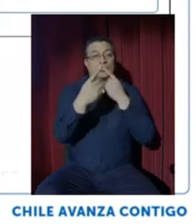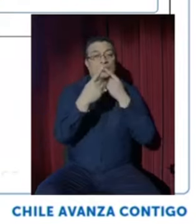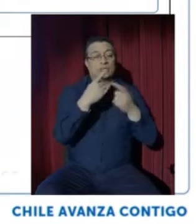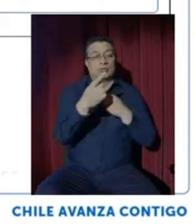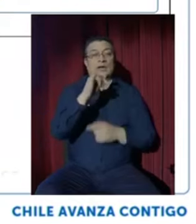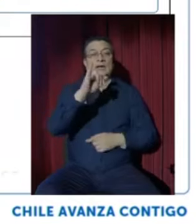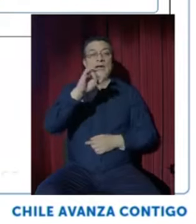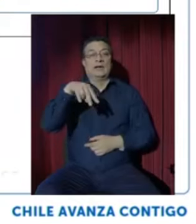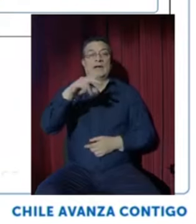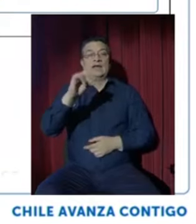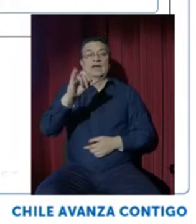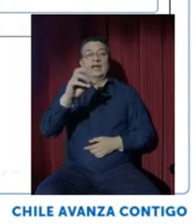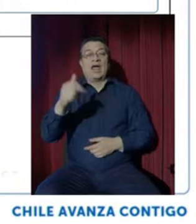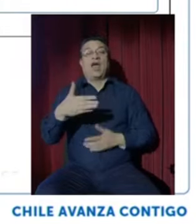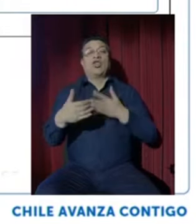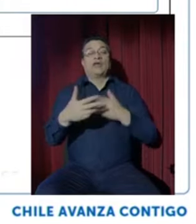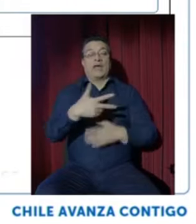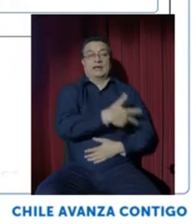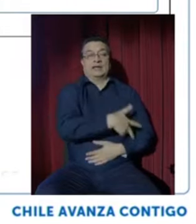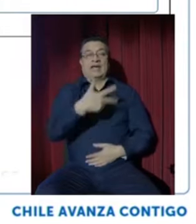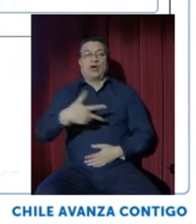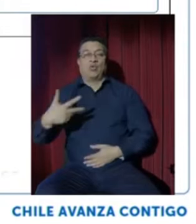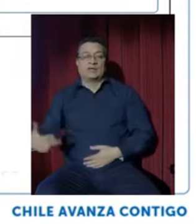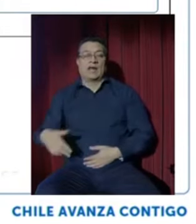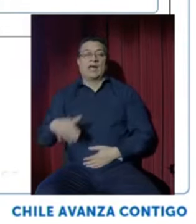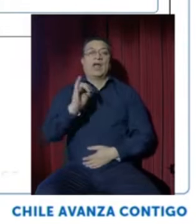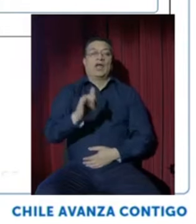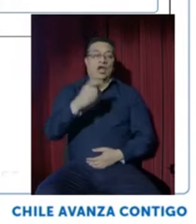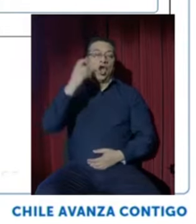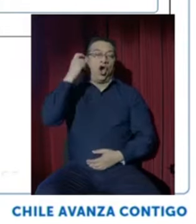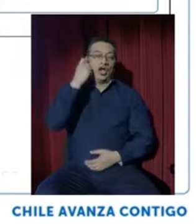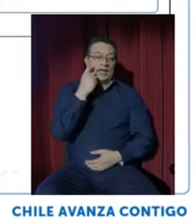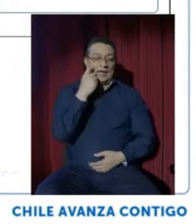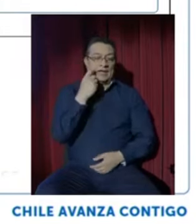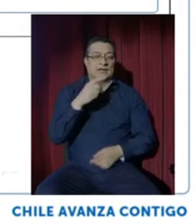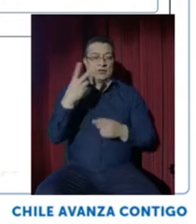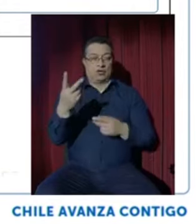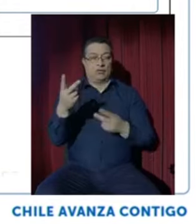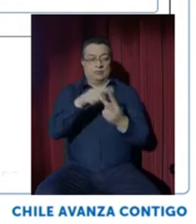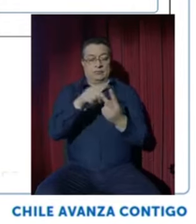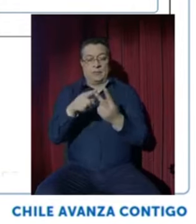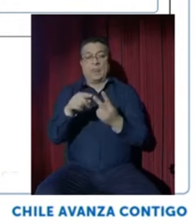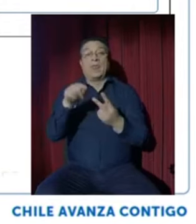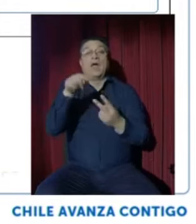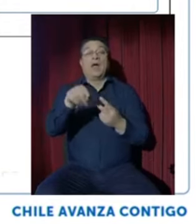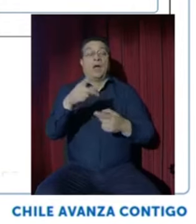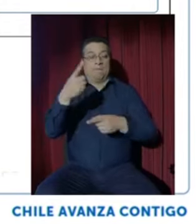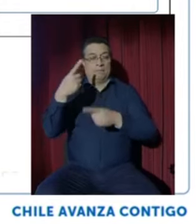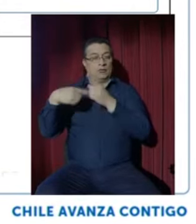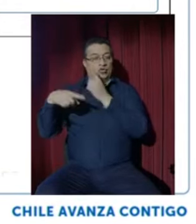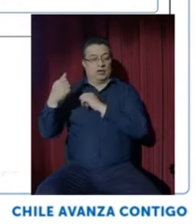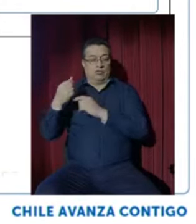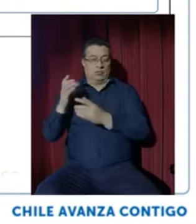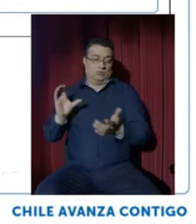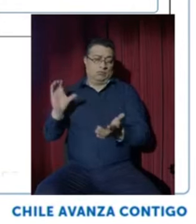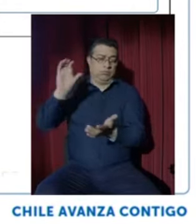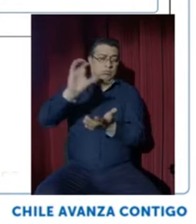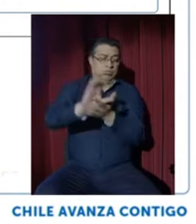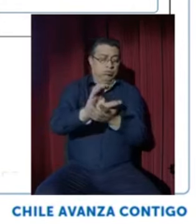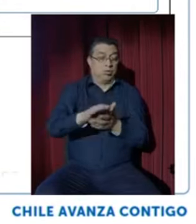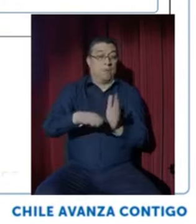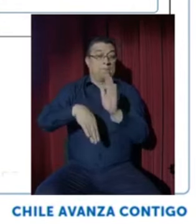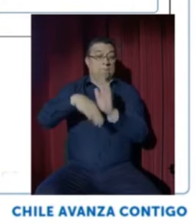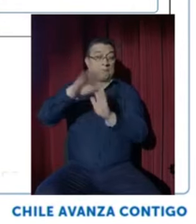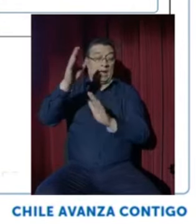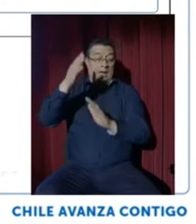los parques nacionales ccar y higgins eh Por cierto un presupuesto histórico eh que ya lo he